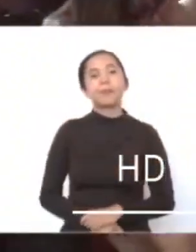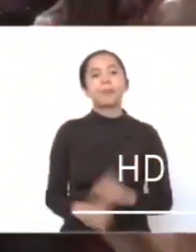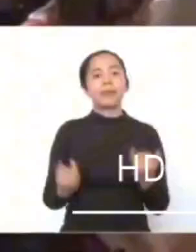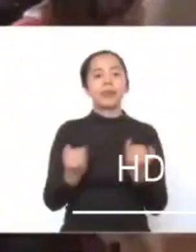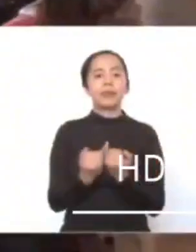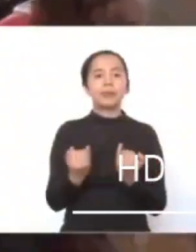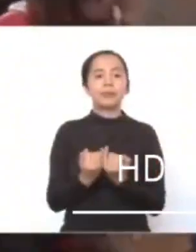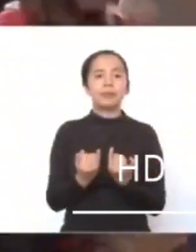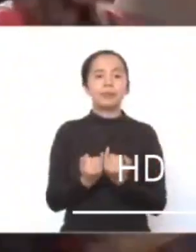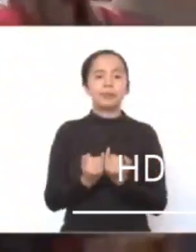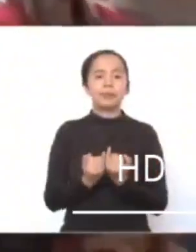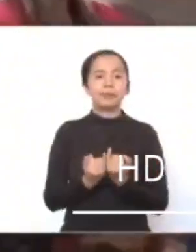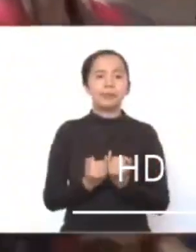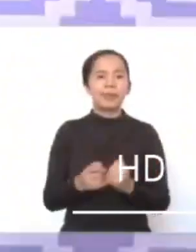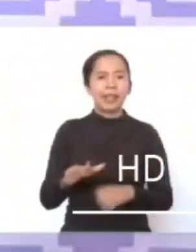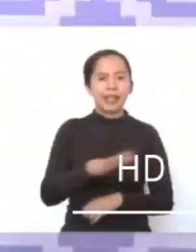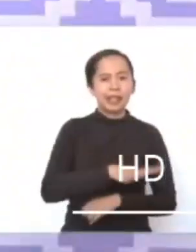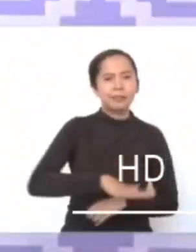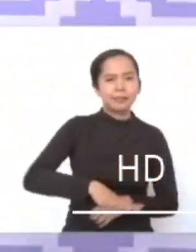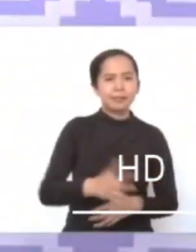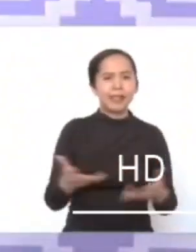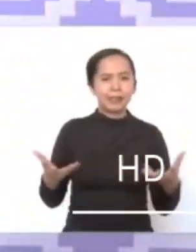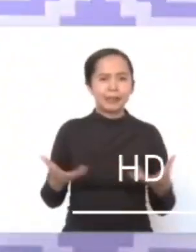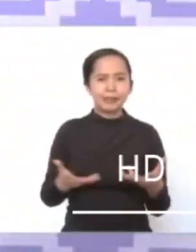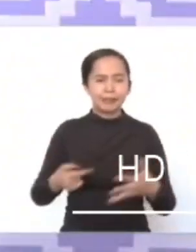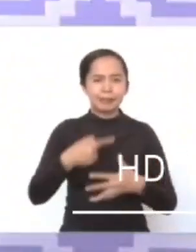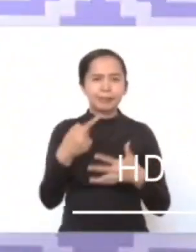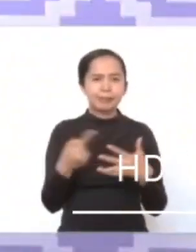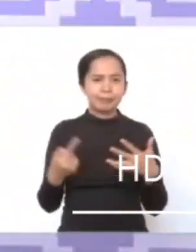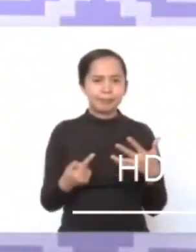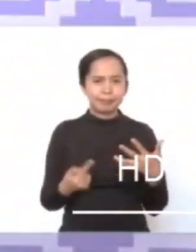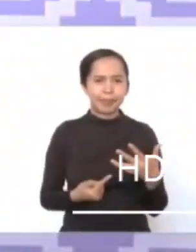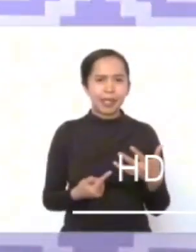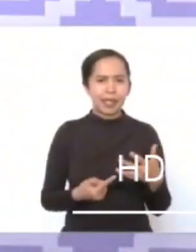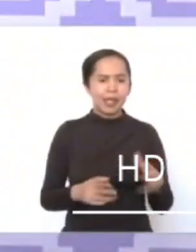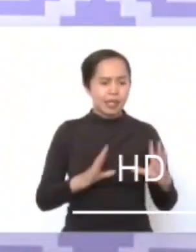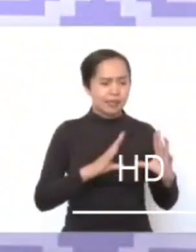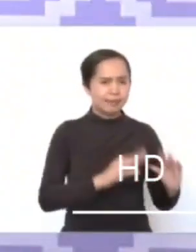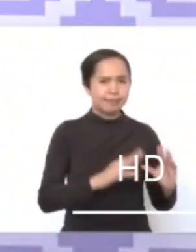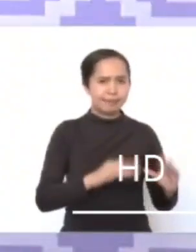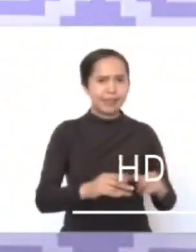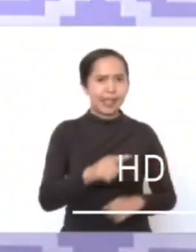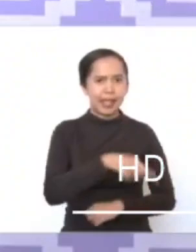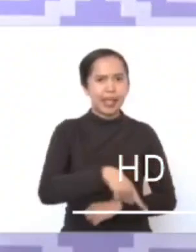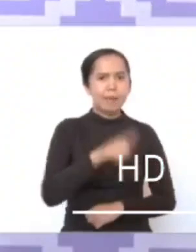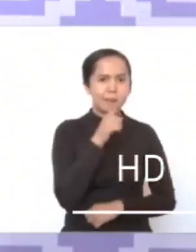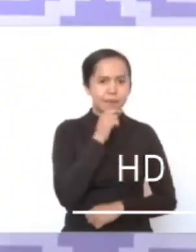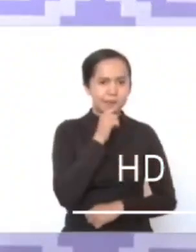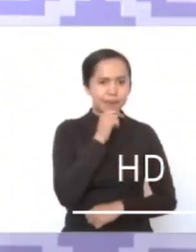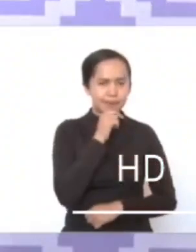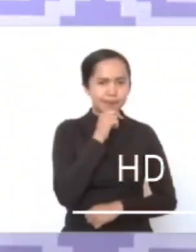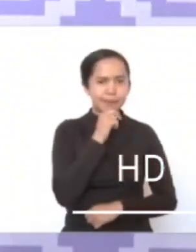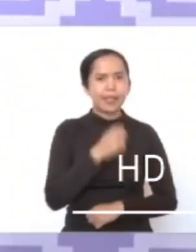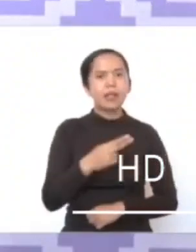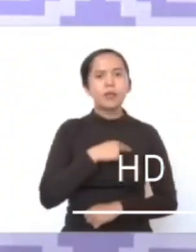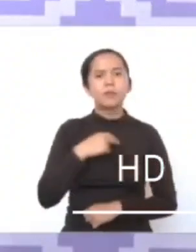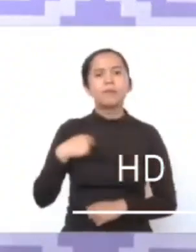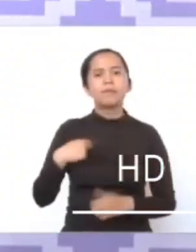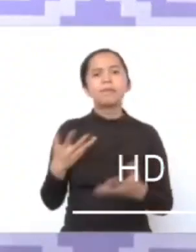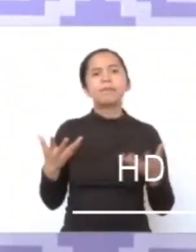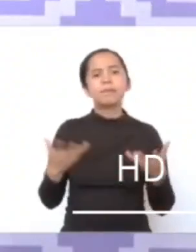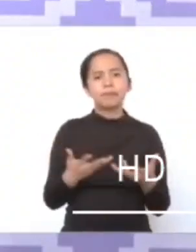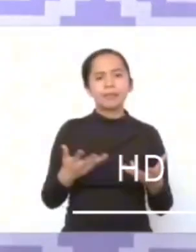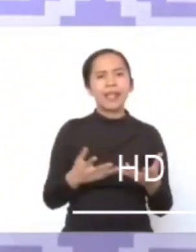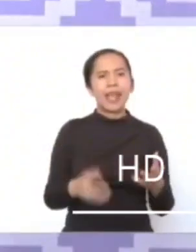Asimismo, como parte de las líneas de acción de esta estrategia integral de formación en la Universidad de la Policía, hemos eliminado